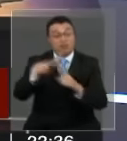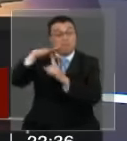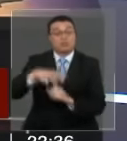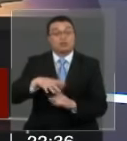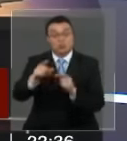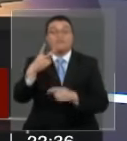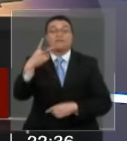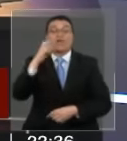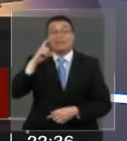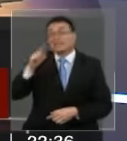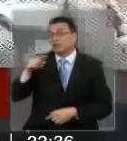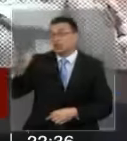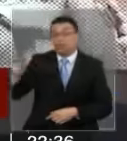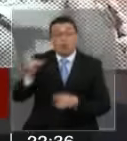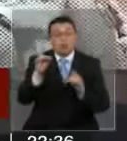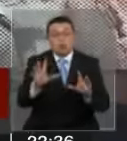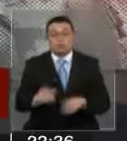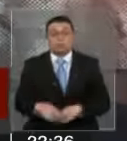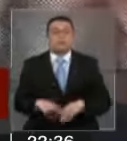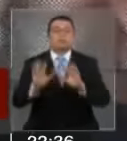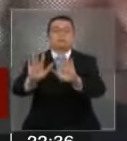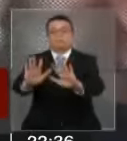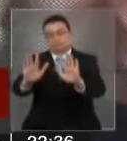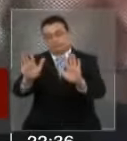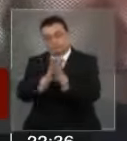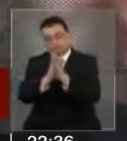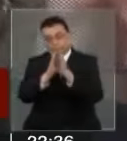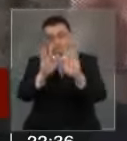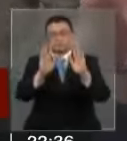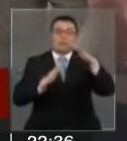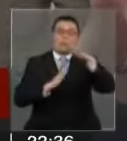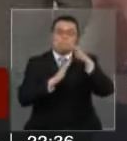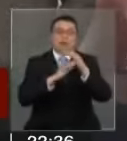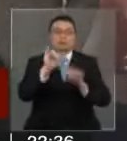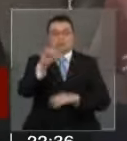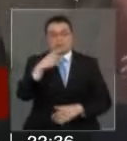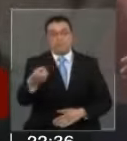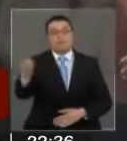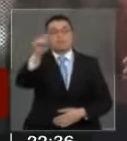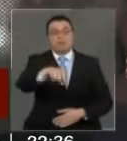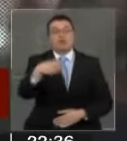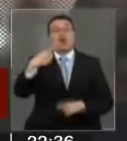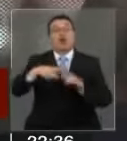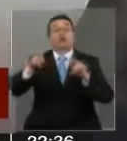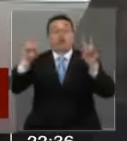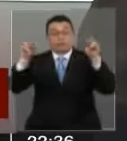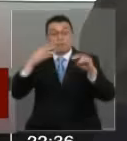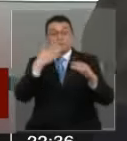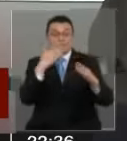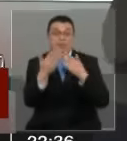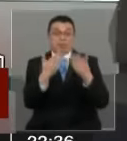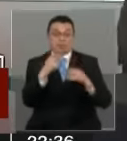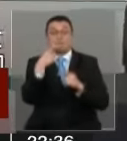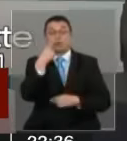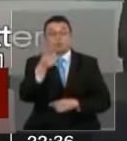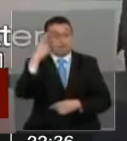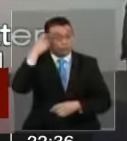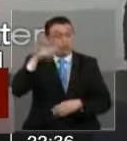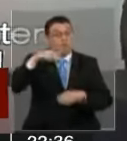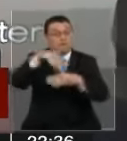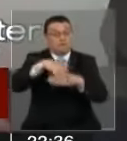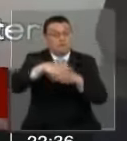sus vecinos. Eso es lo que estoy diciendo. Nos tenemos que ir a la pausa en Ciudadanos de CNN. Ya vamos a volver además con otro tema de discusión. Antes les recordamos nuestra pregunta para que ustedes voten,